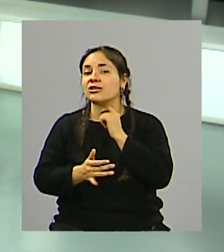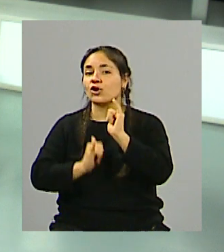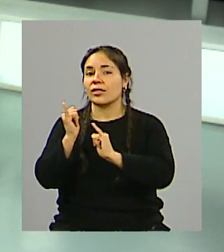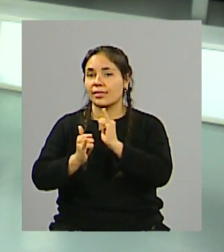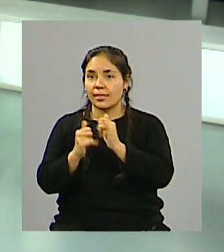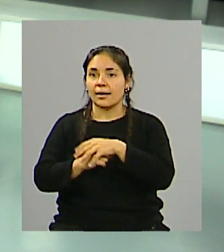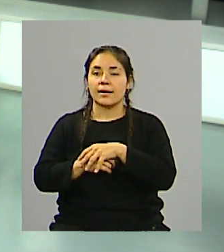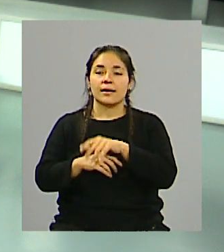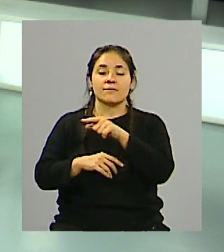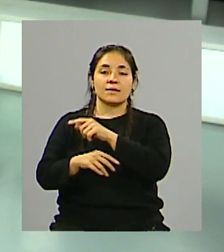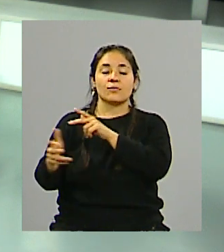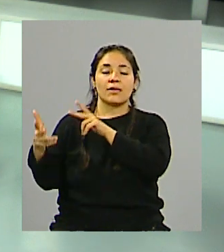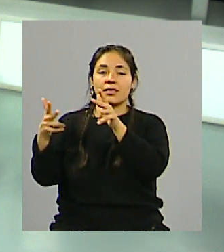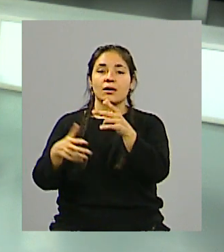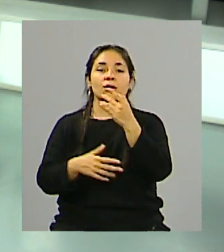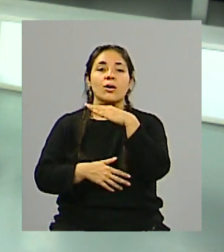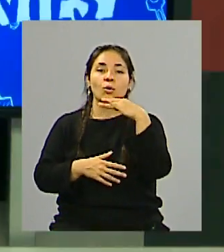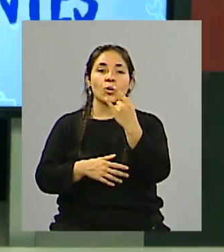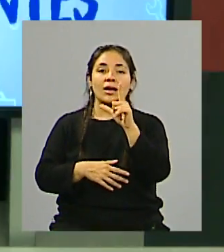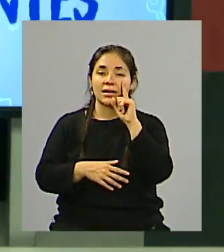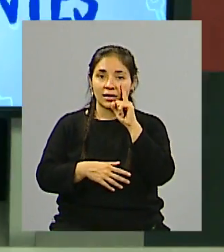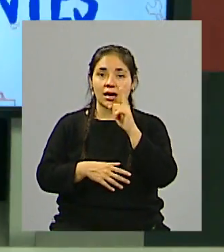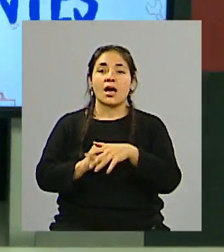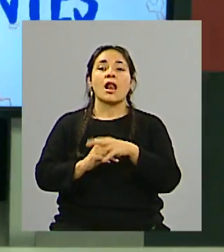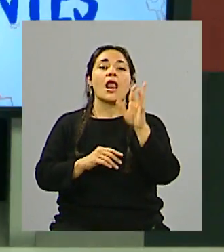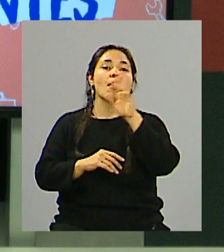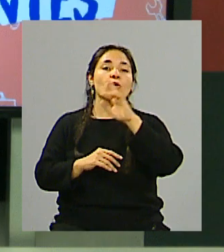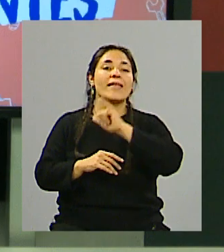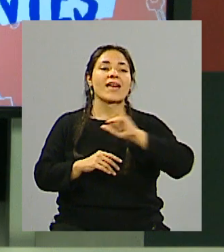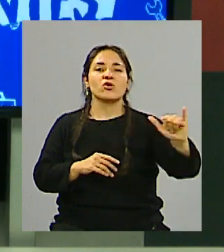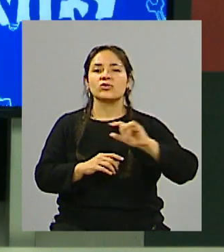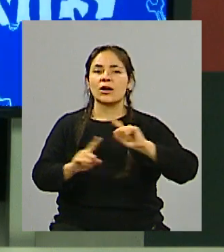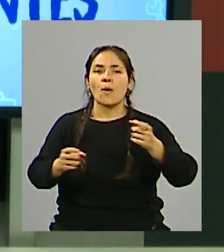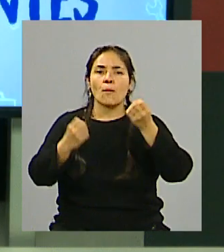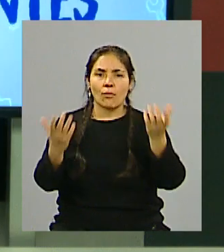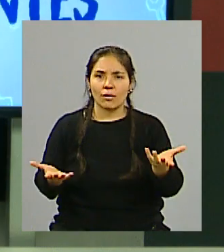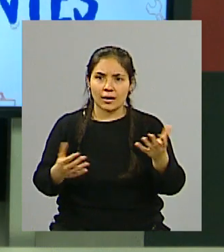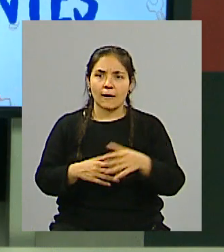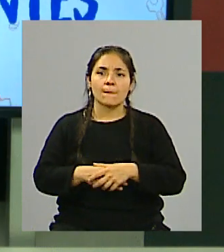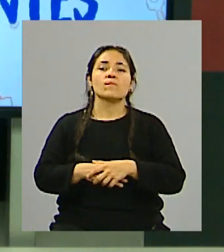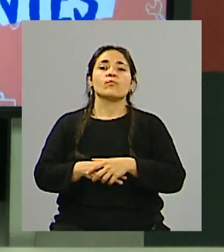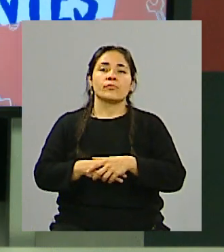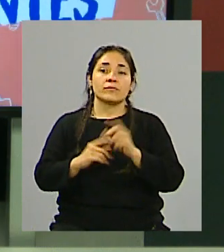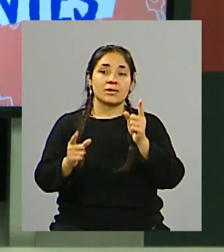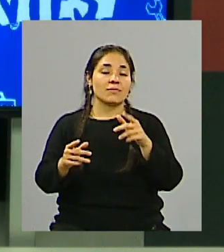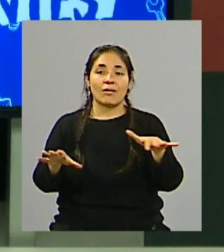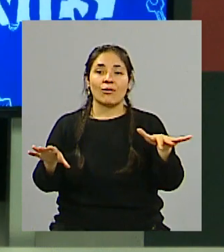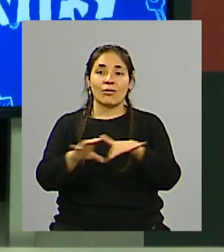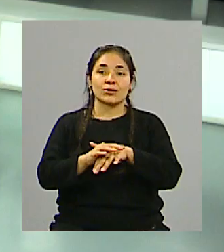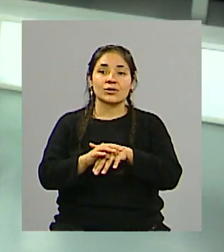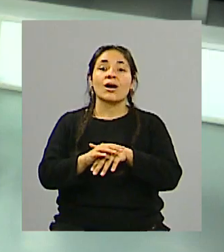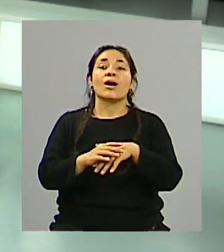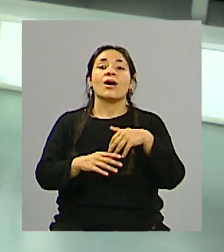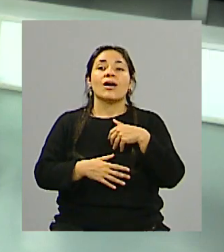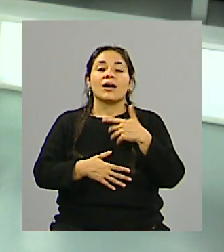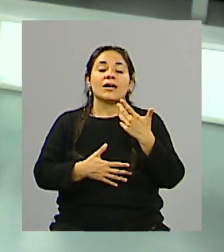esto que dice Juli de que por qué no denuncian las mujeres, claramente una de las cuestiones que influyen es que es en pleno puerperio, cuando toma una